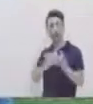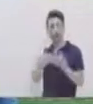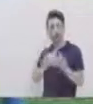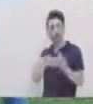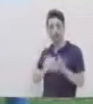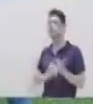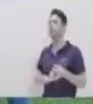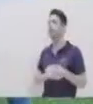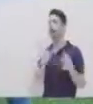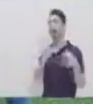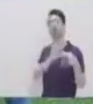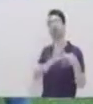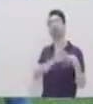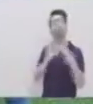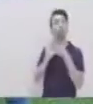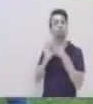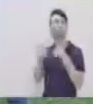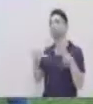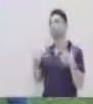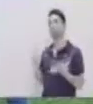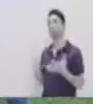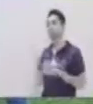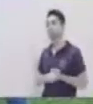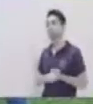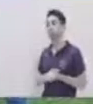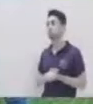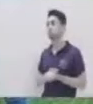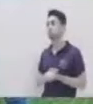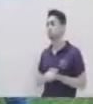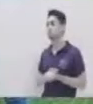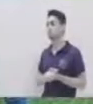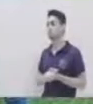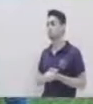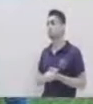escribiendo. La concordancia gramatical va más a que